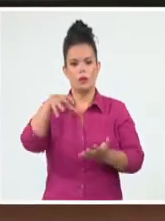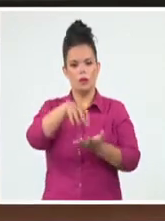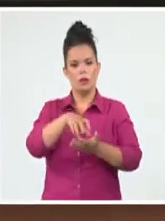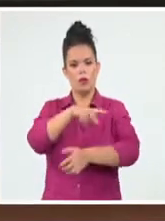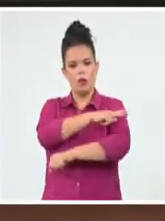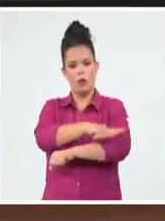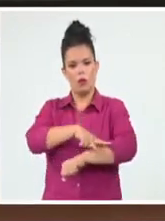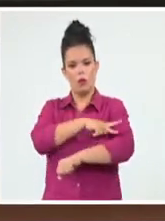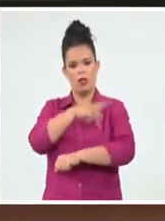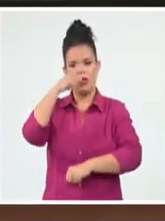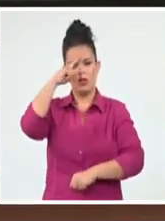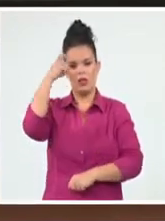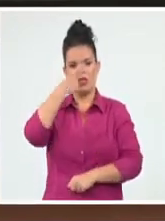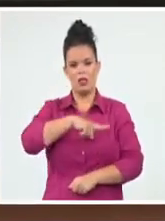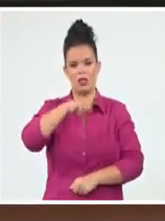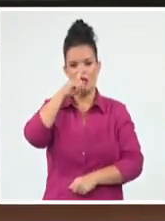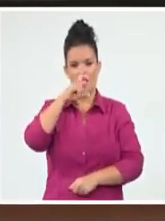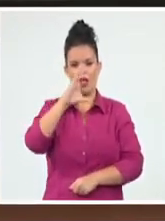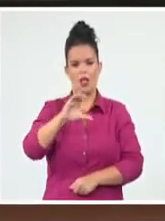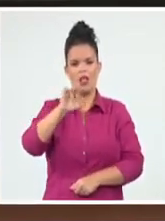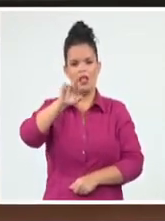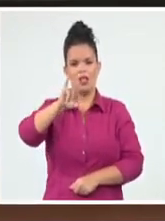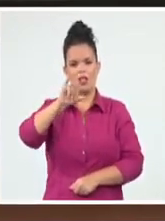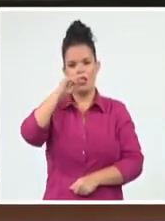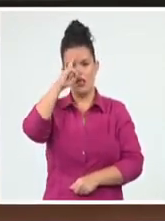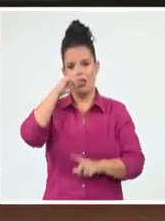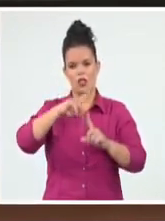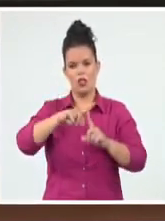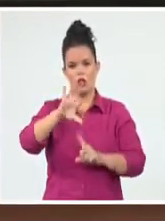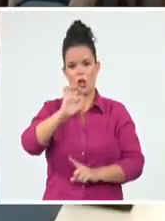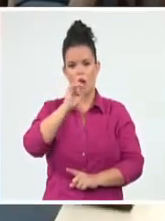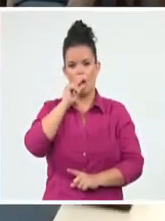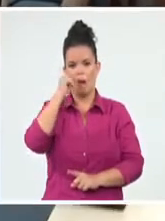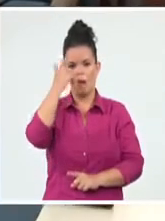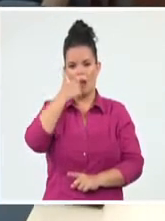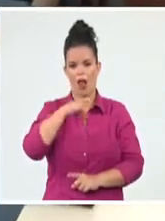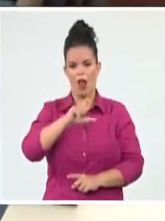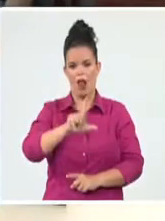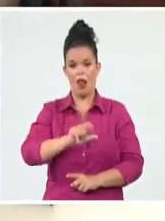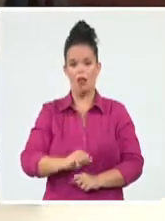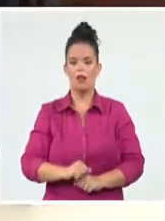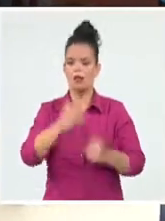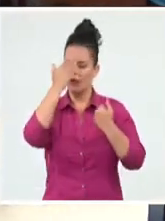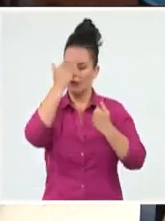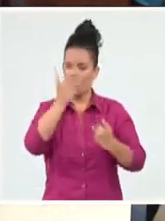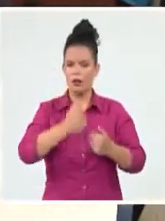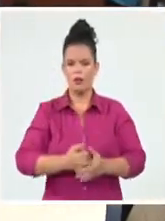la patria y contamos con ustedes para el enfrentamiento al pico pandémico que hoy vivimos.